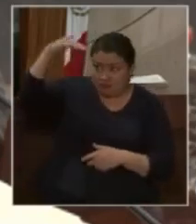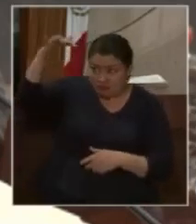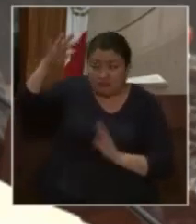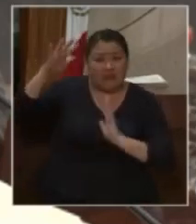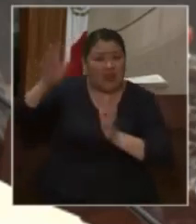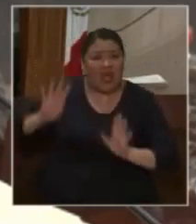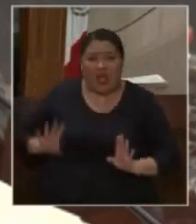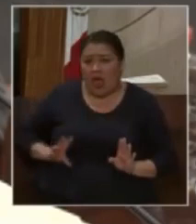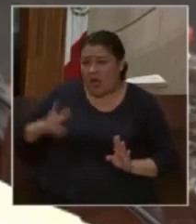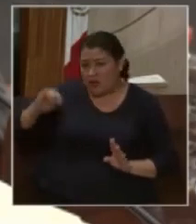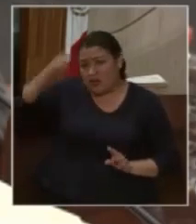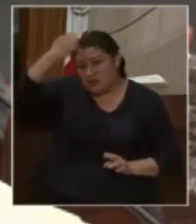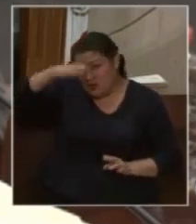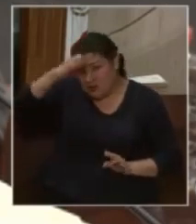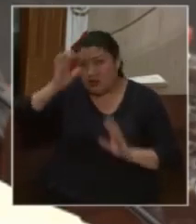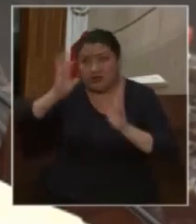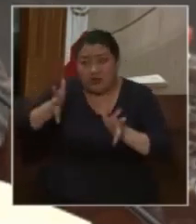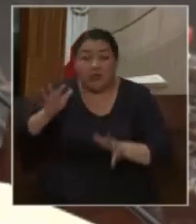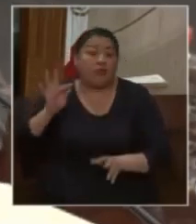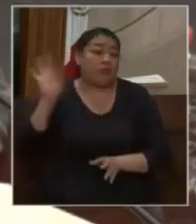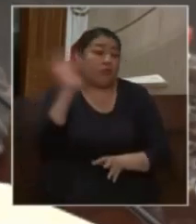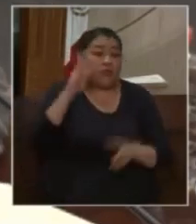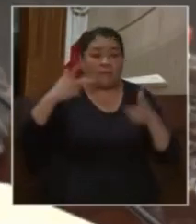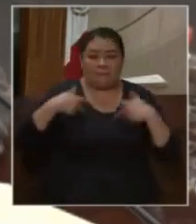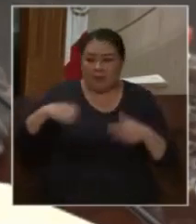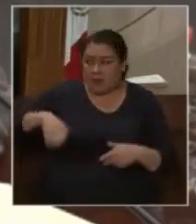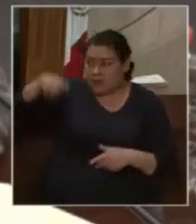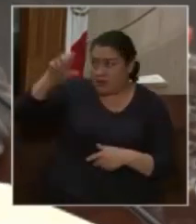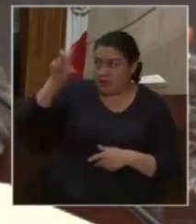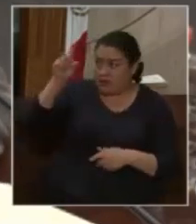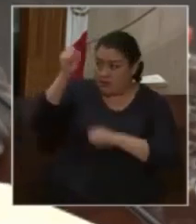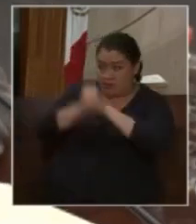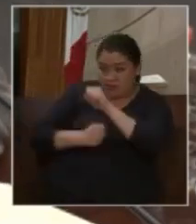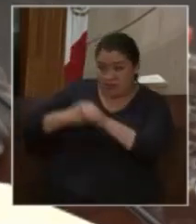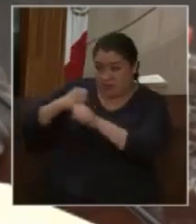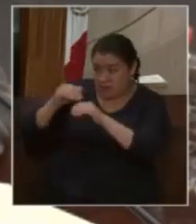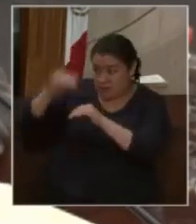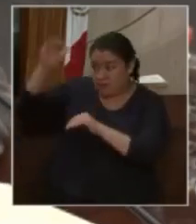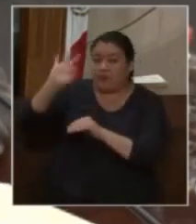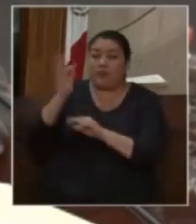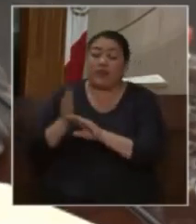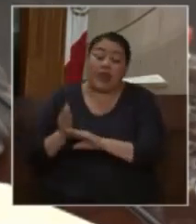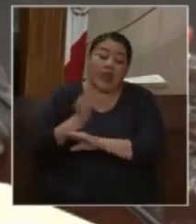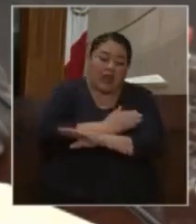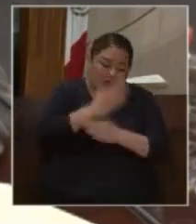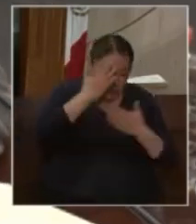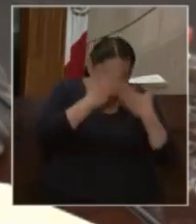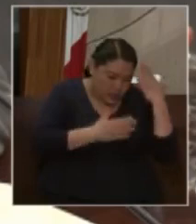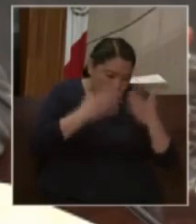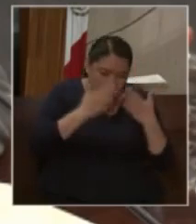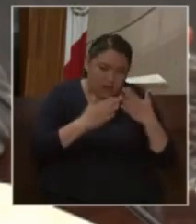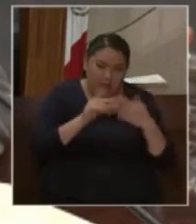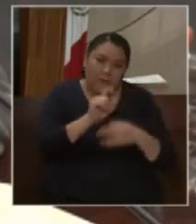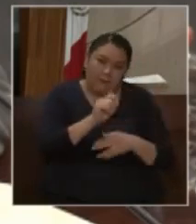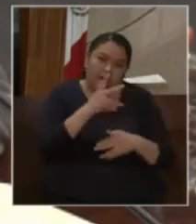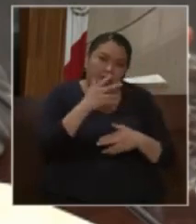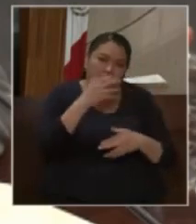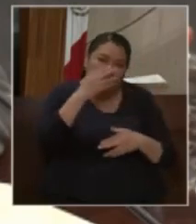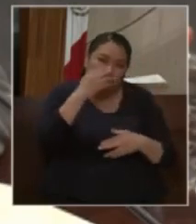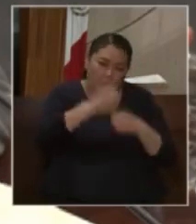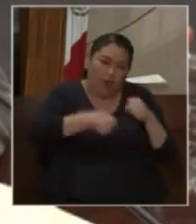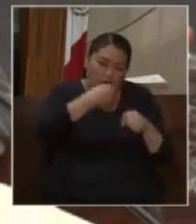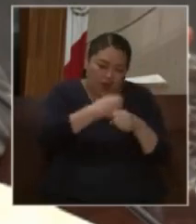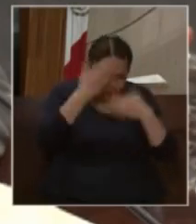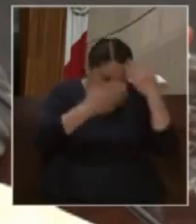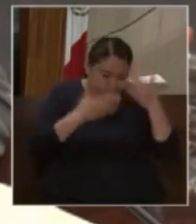edad, además de que es probable que una persona de 30 años haya concluido estudios de nivel superior y cuente con experiencia